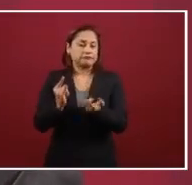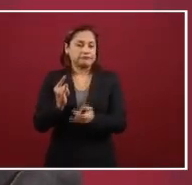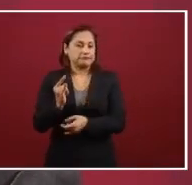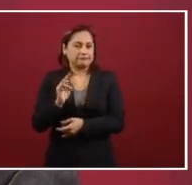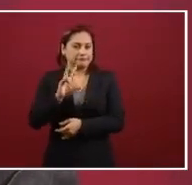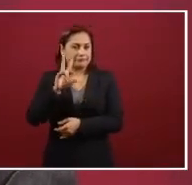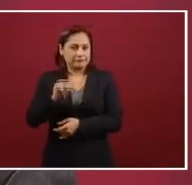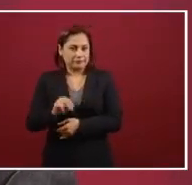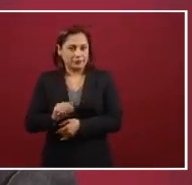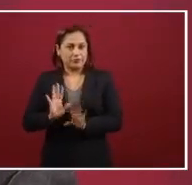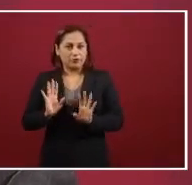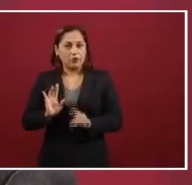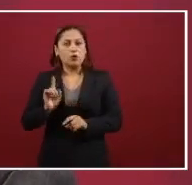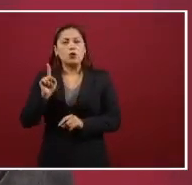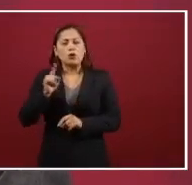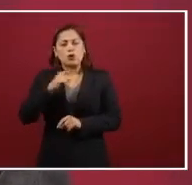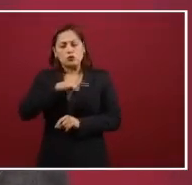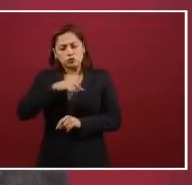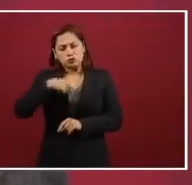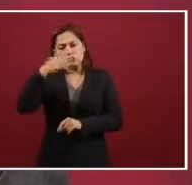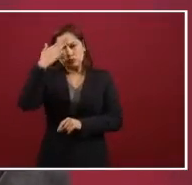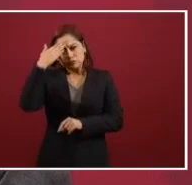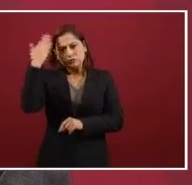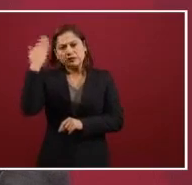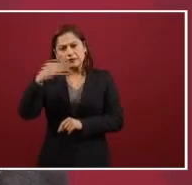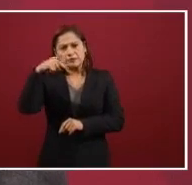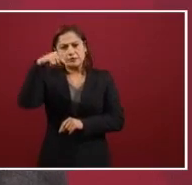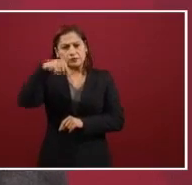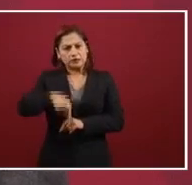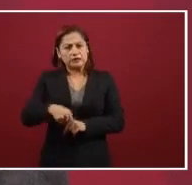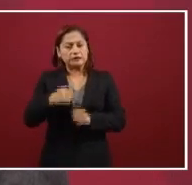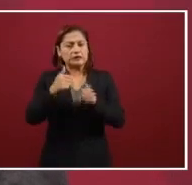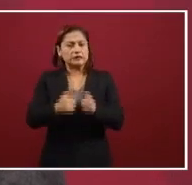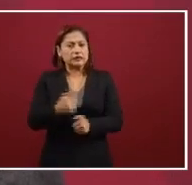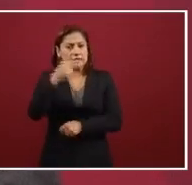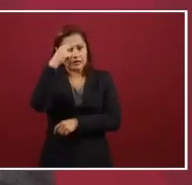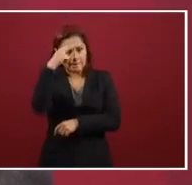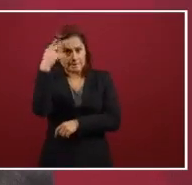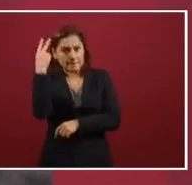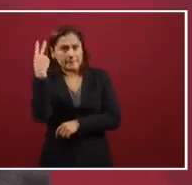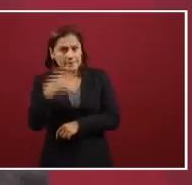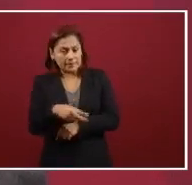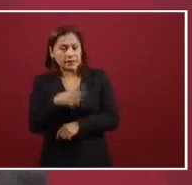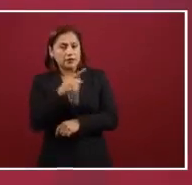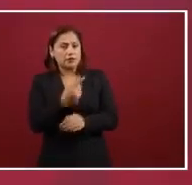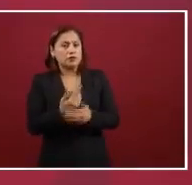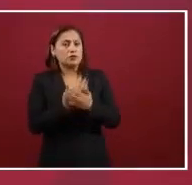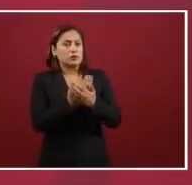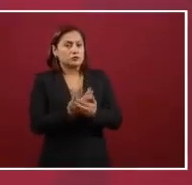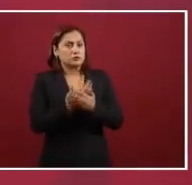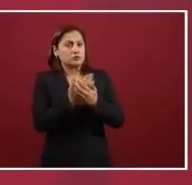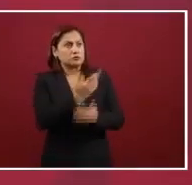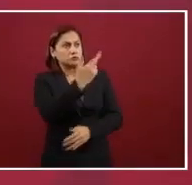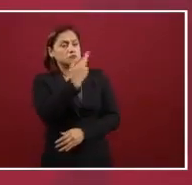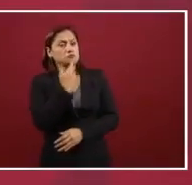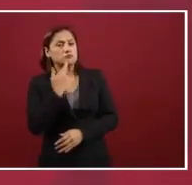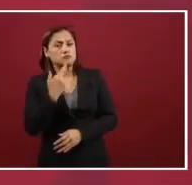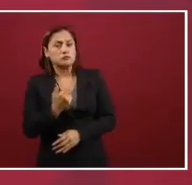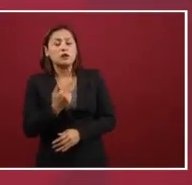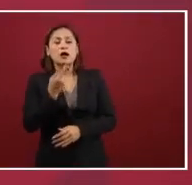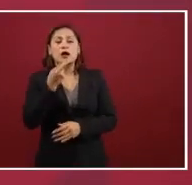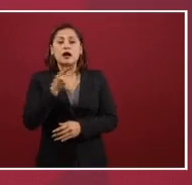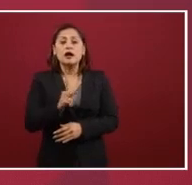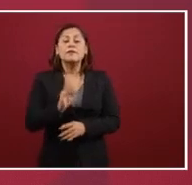a tener que esperar en México, pero ¿a quién le estás ofreciendo albergue? Pues al que lo necesita. Típicamente, por ejemplo,